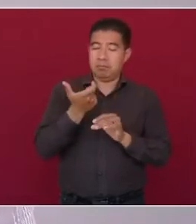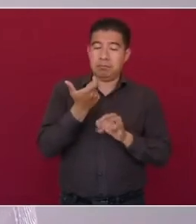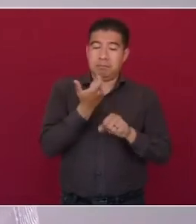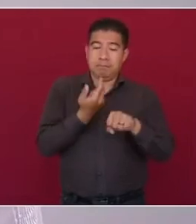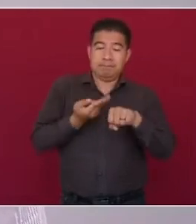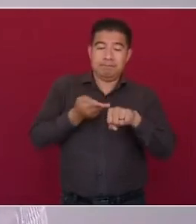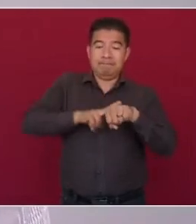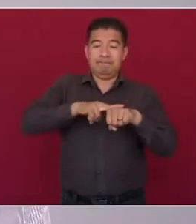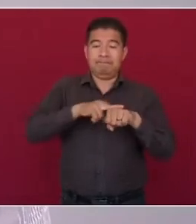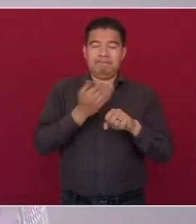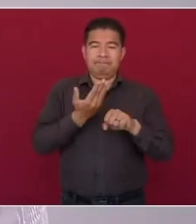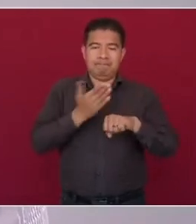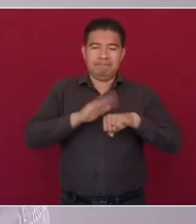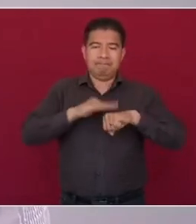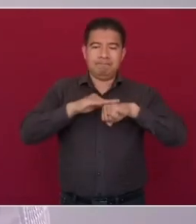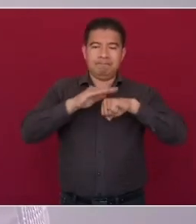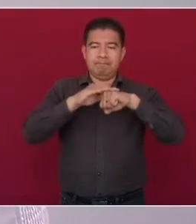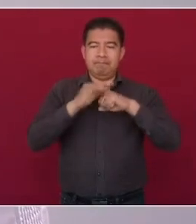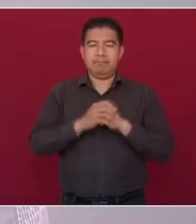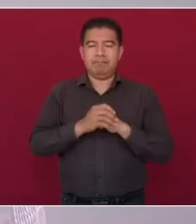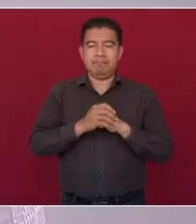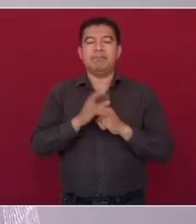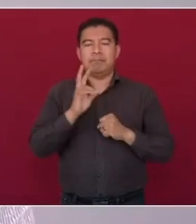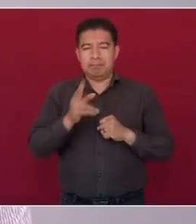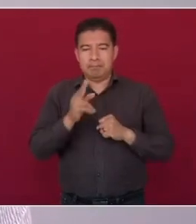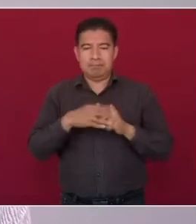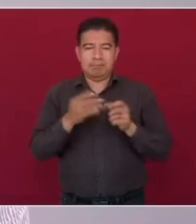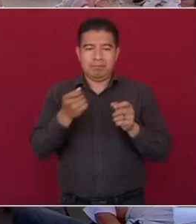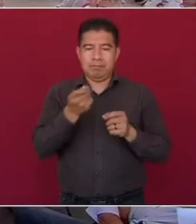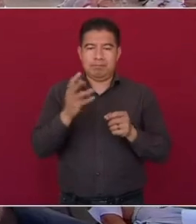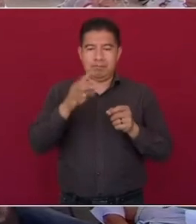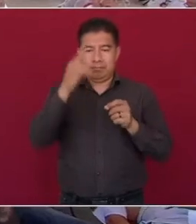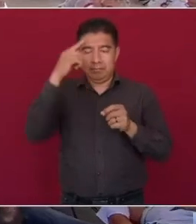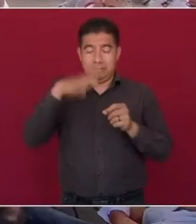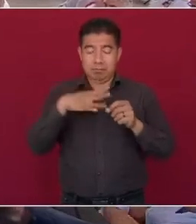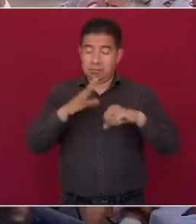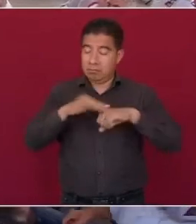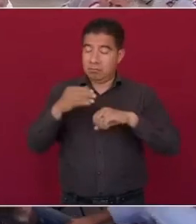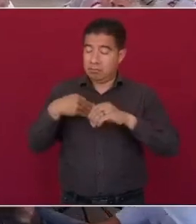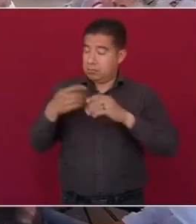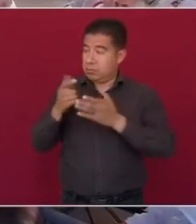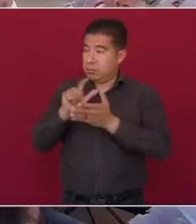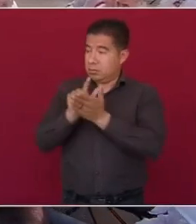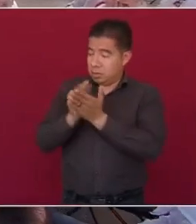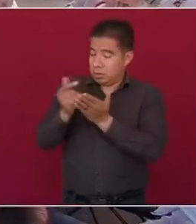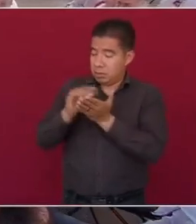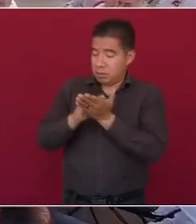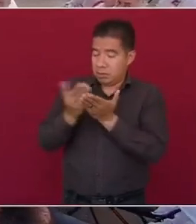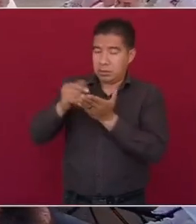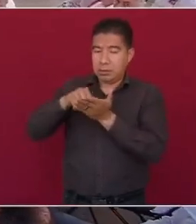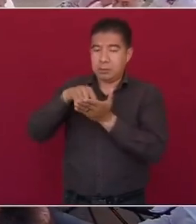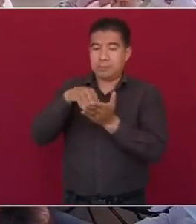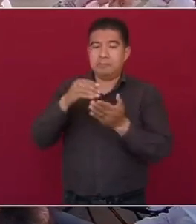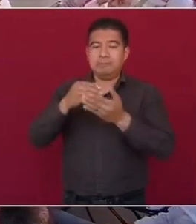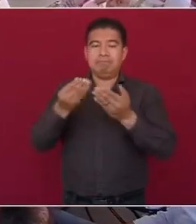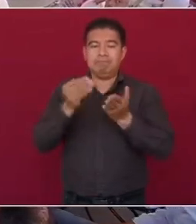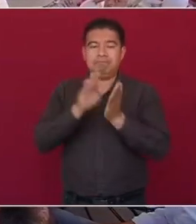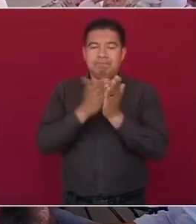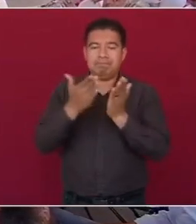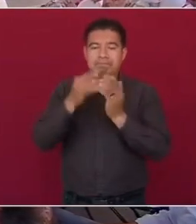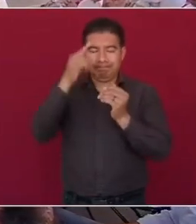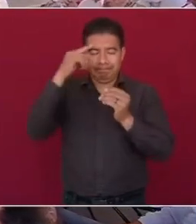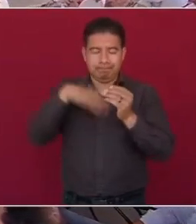maestras y maestros. Estamos mejorando los contenidos de los libros de texto y